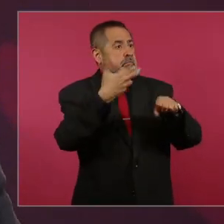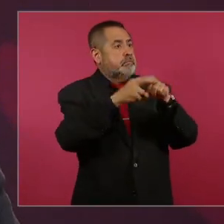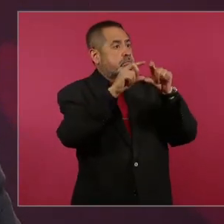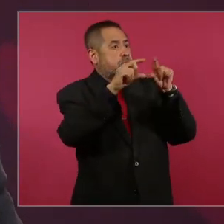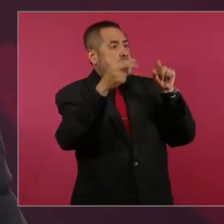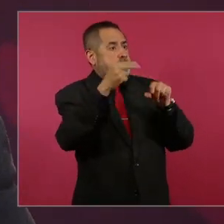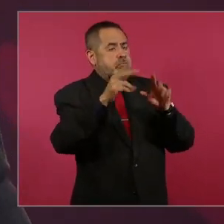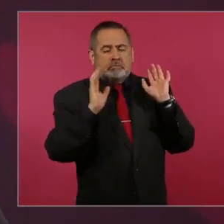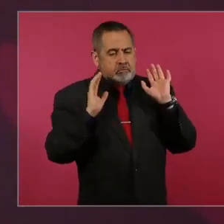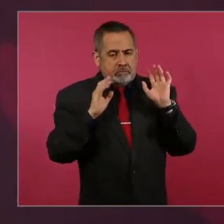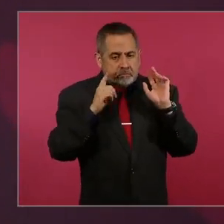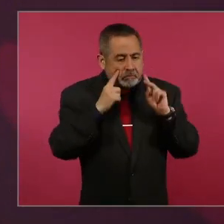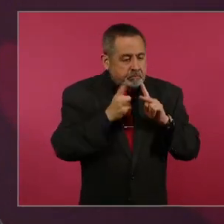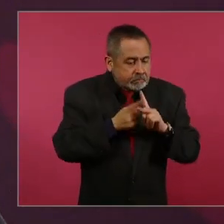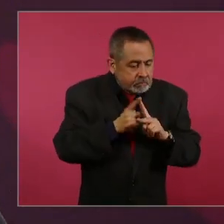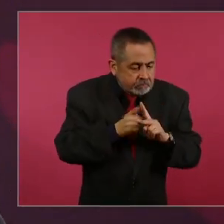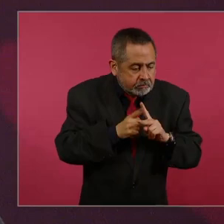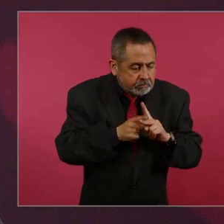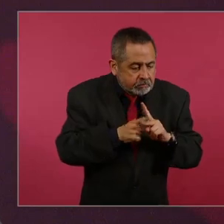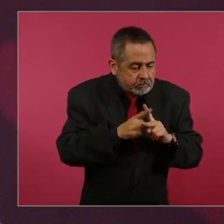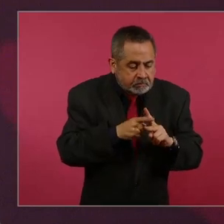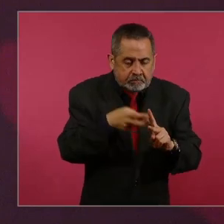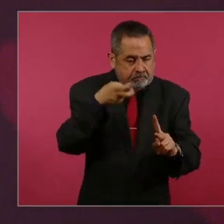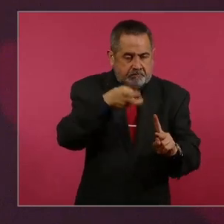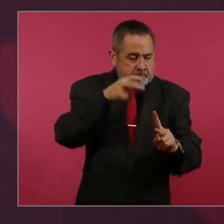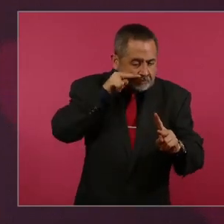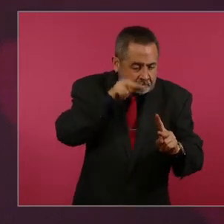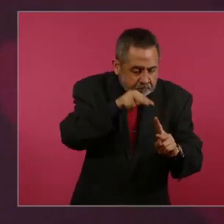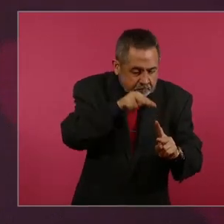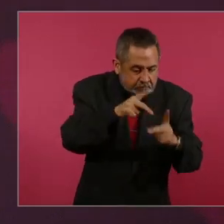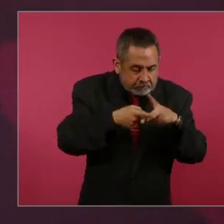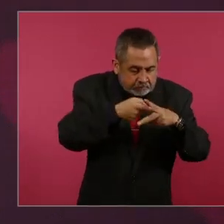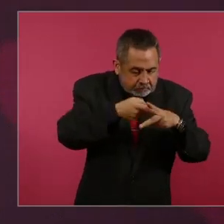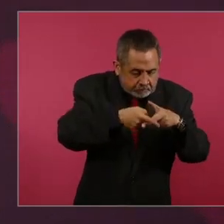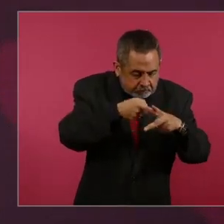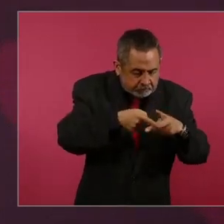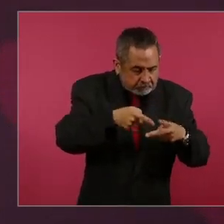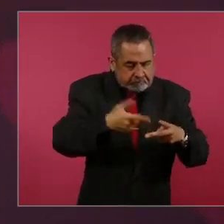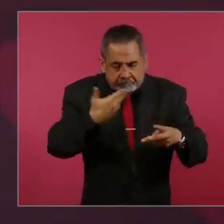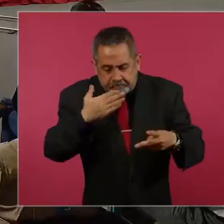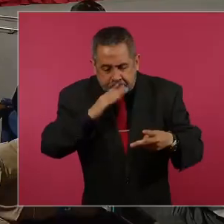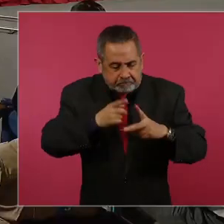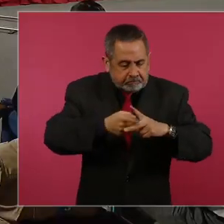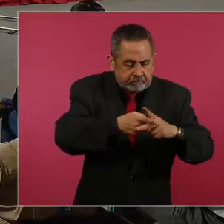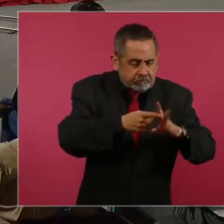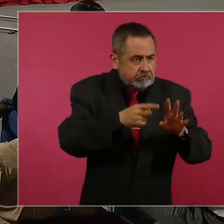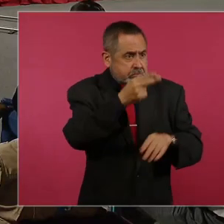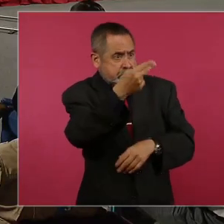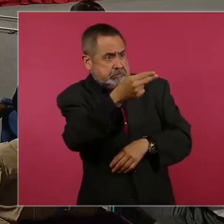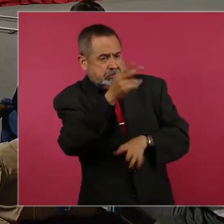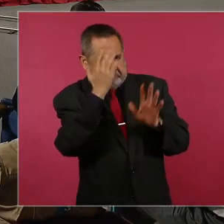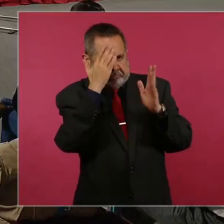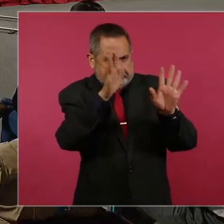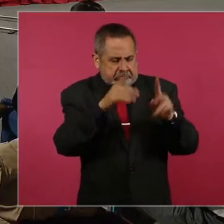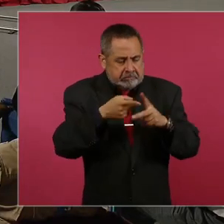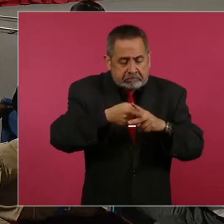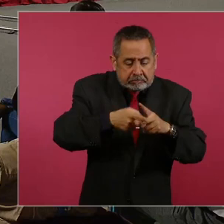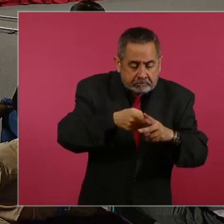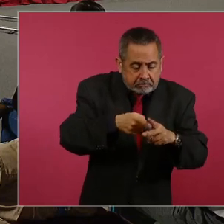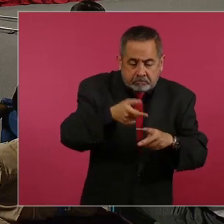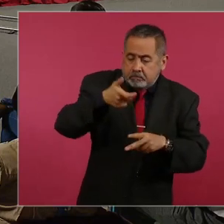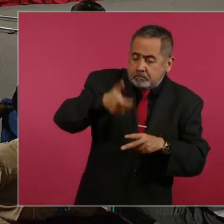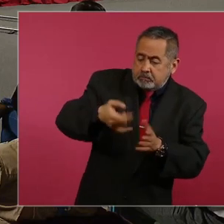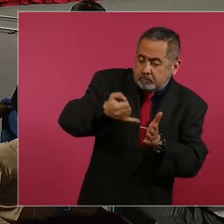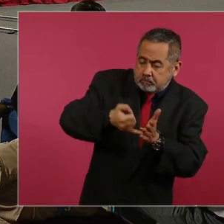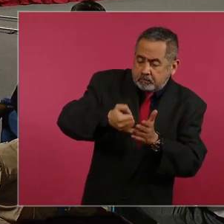vemos operaciones contables financieras que tienen repercusiones fiscales en el pago de los impuestos.